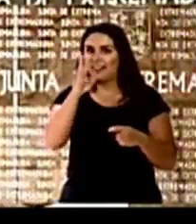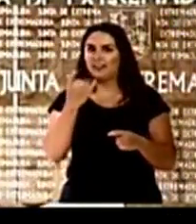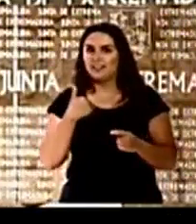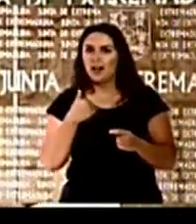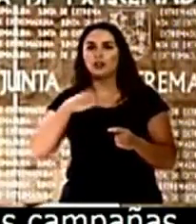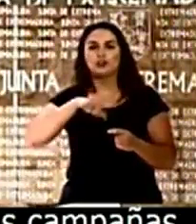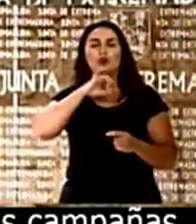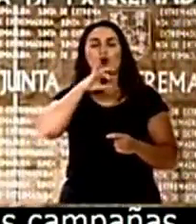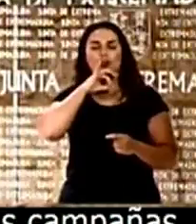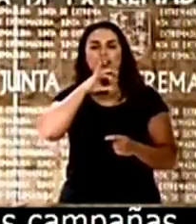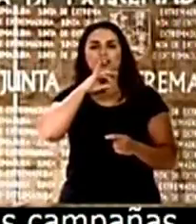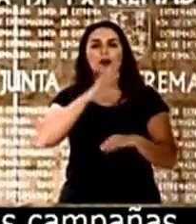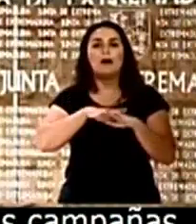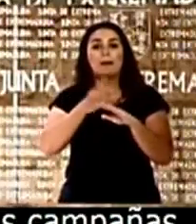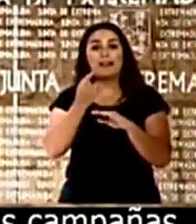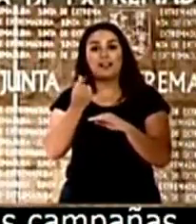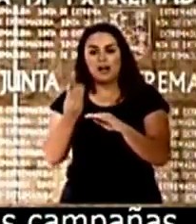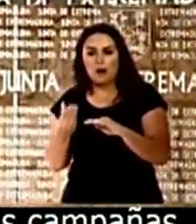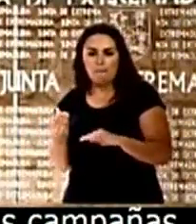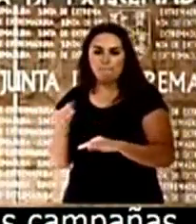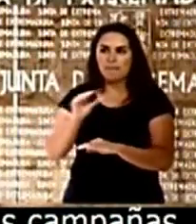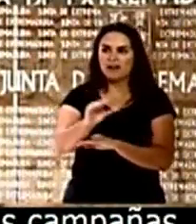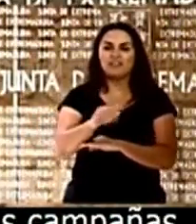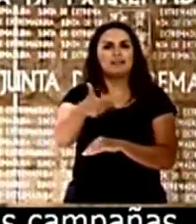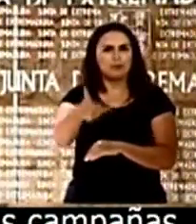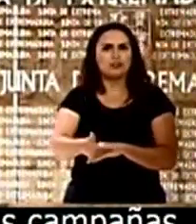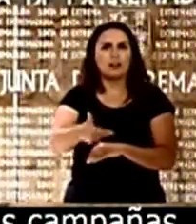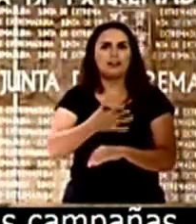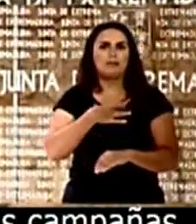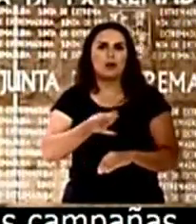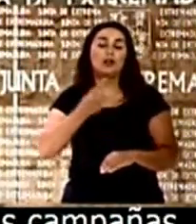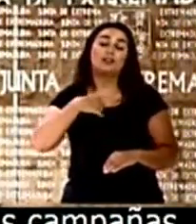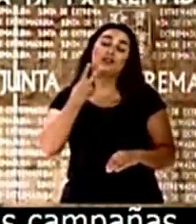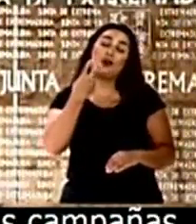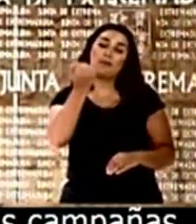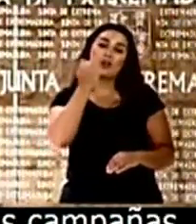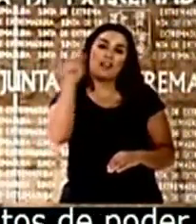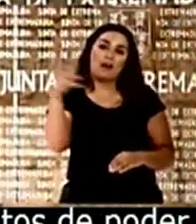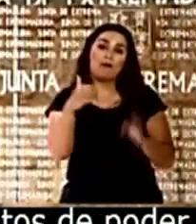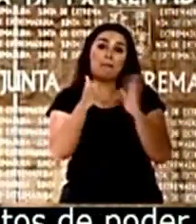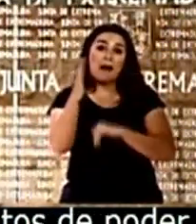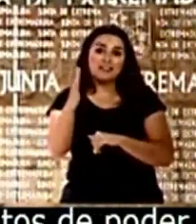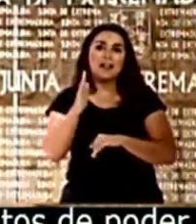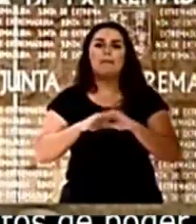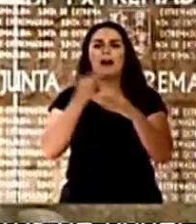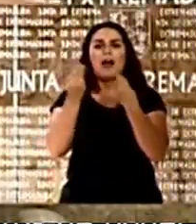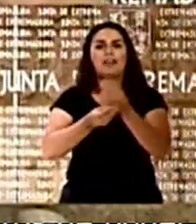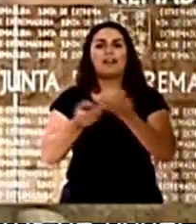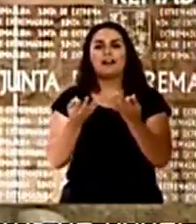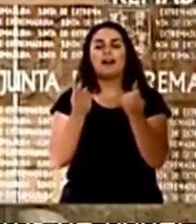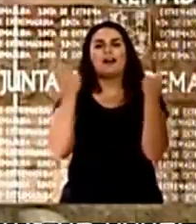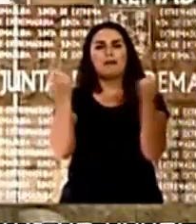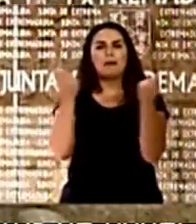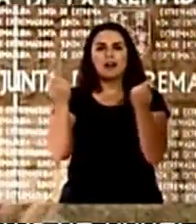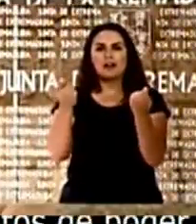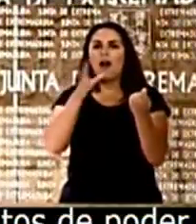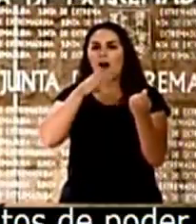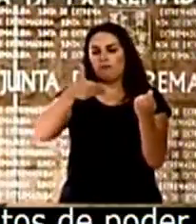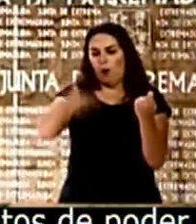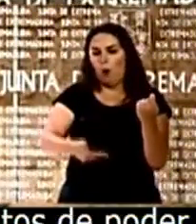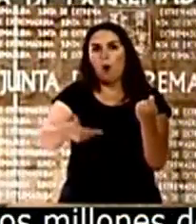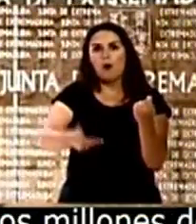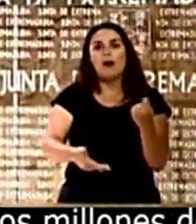estamos contentos de poder destinar una cantidad importante, esos más de 2 millones de euros, para poder hacer una campaña de mayor